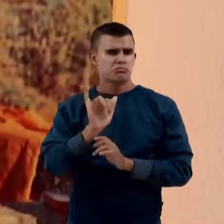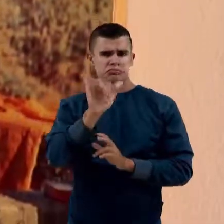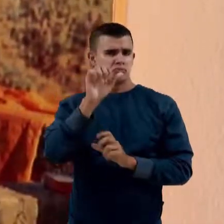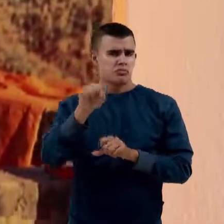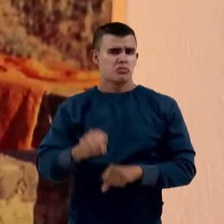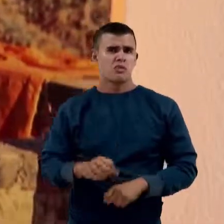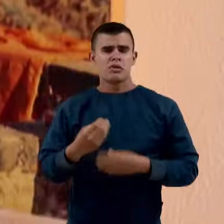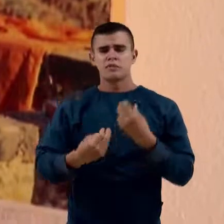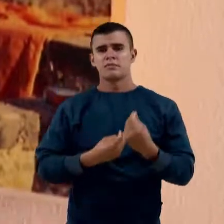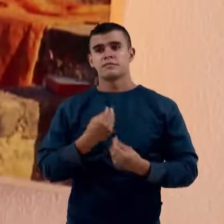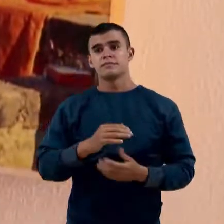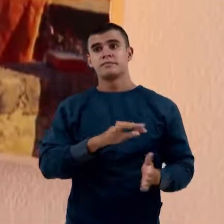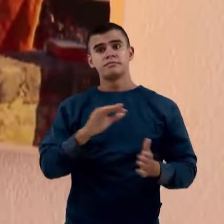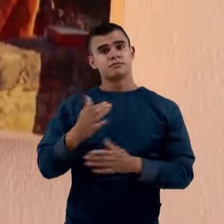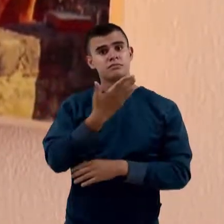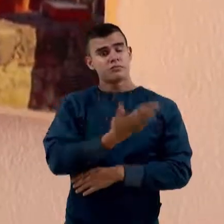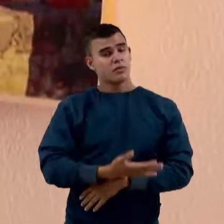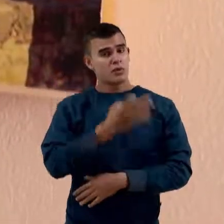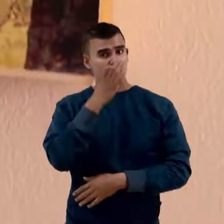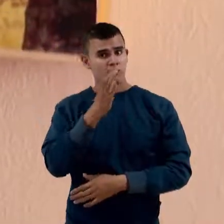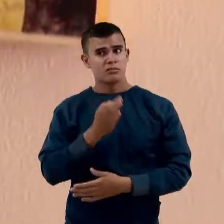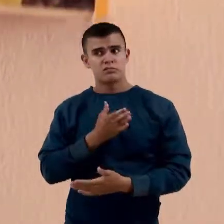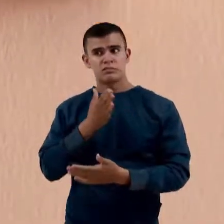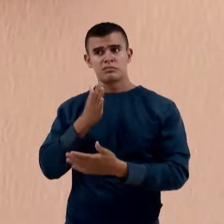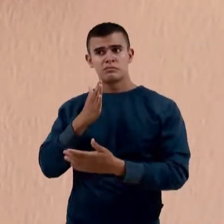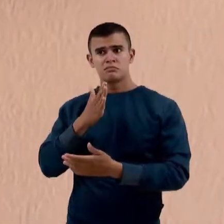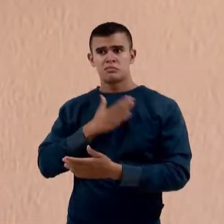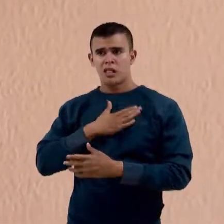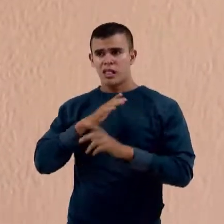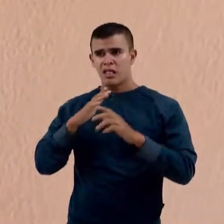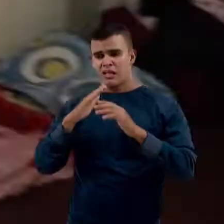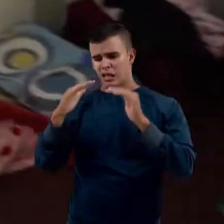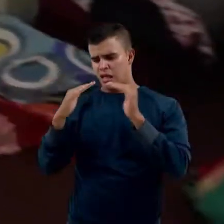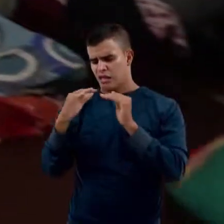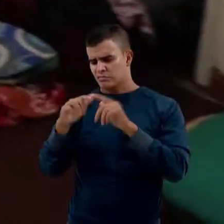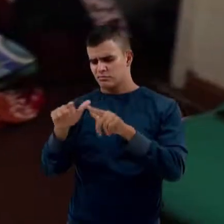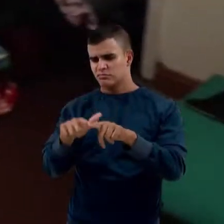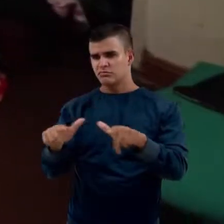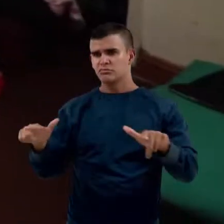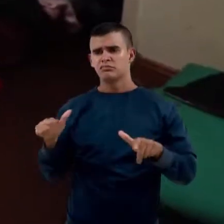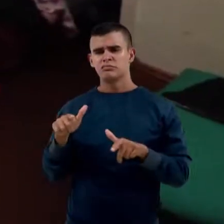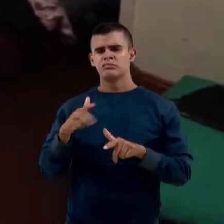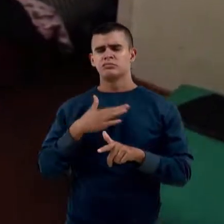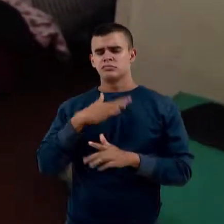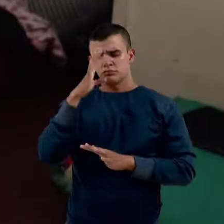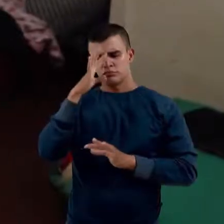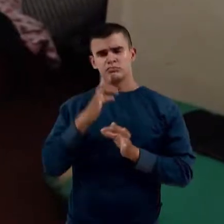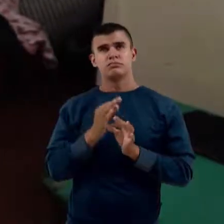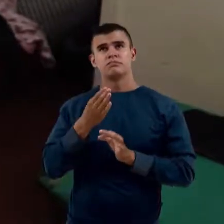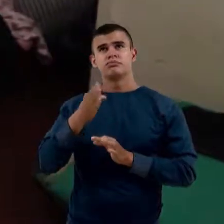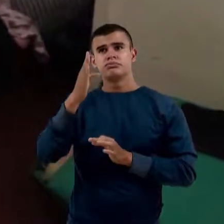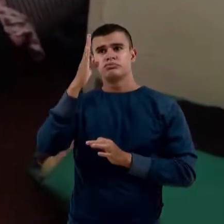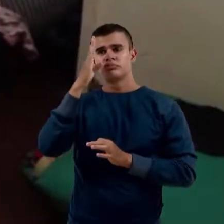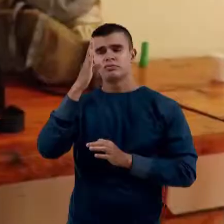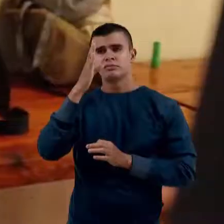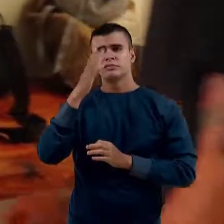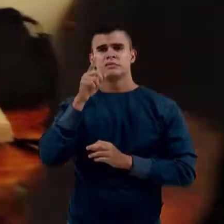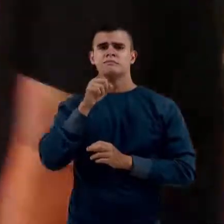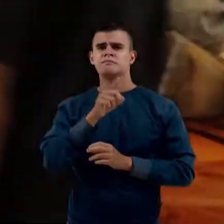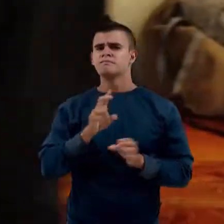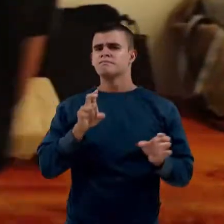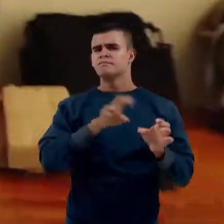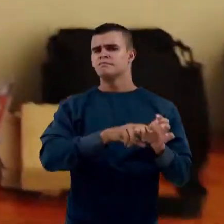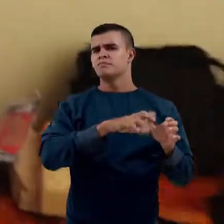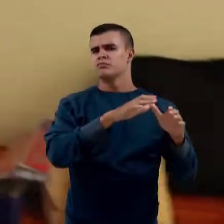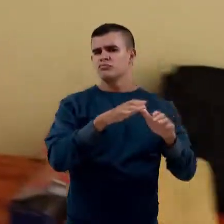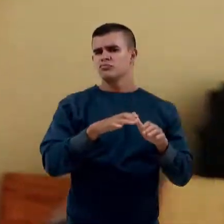las paredes del templo, la cocina de la casa y su habitación, Baba ha encontrado un lugar en el que siente plenitud y proyecta su futuro